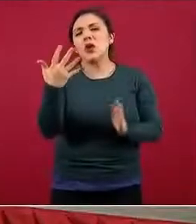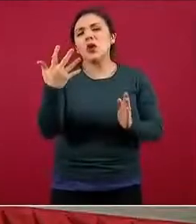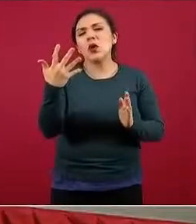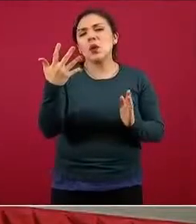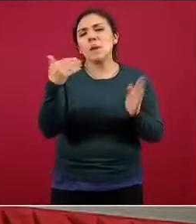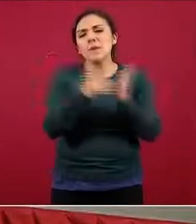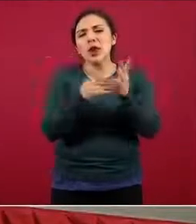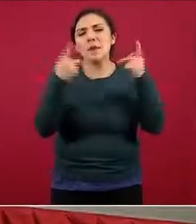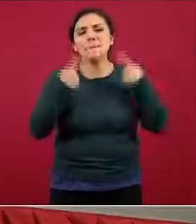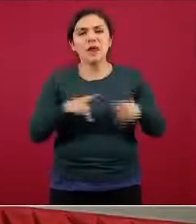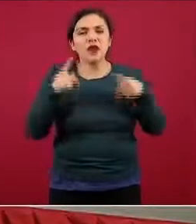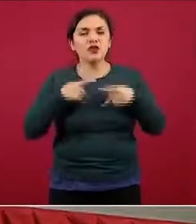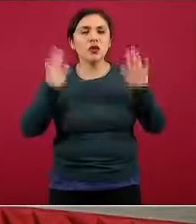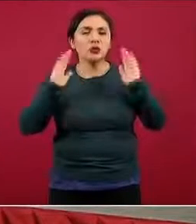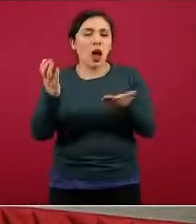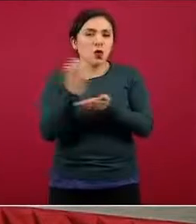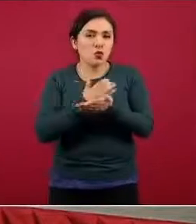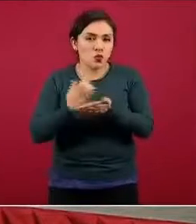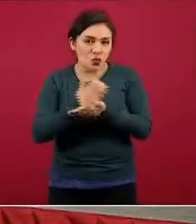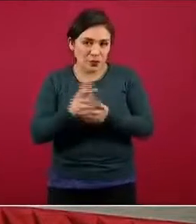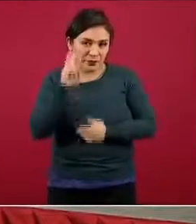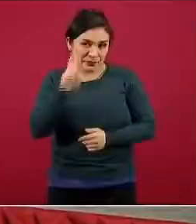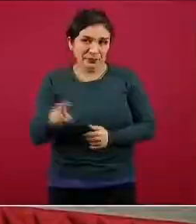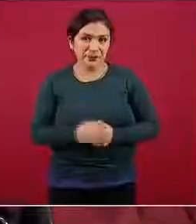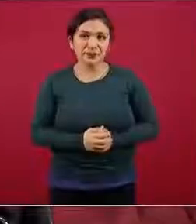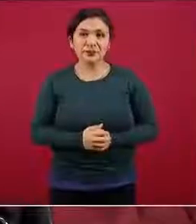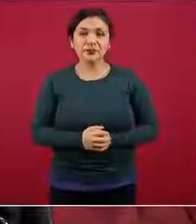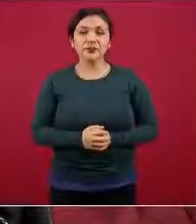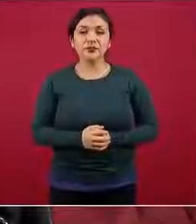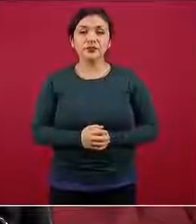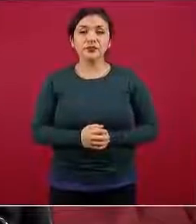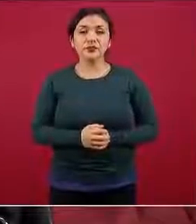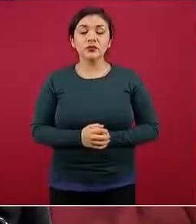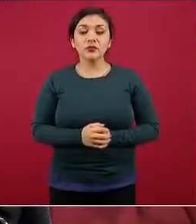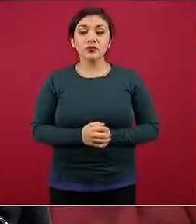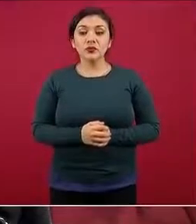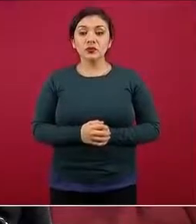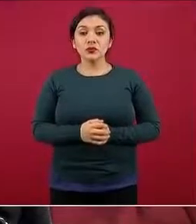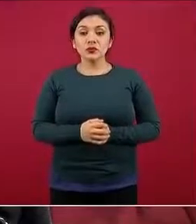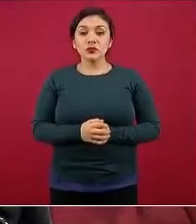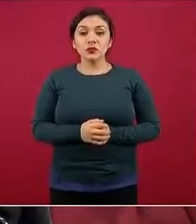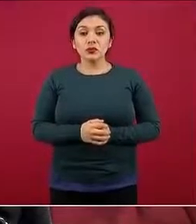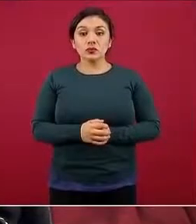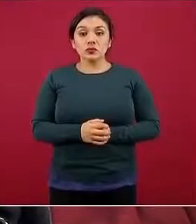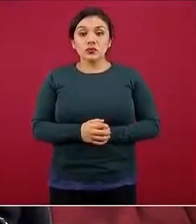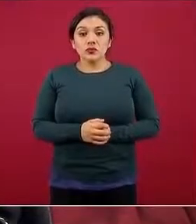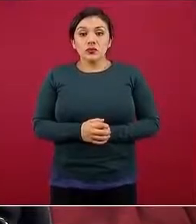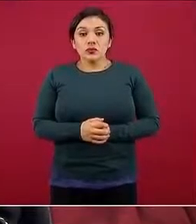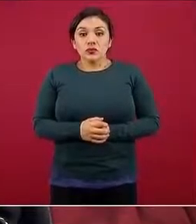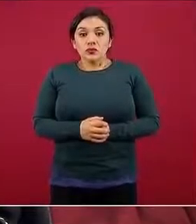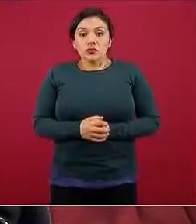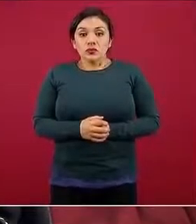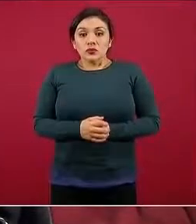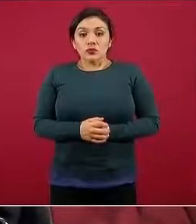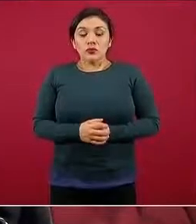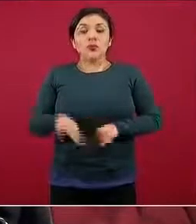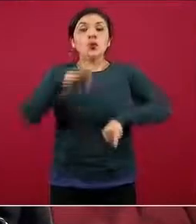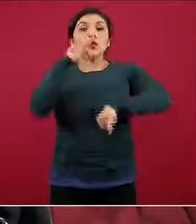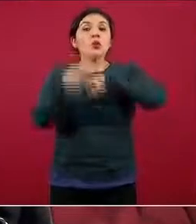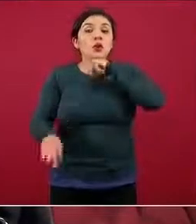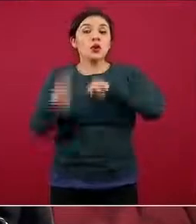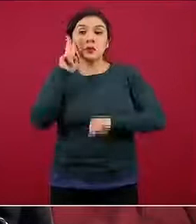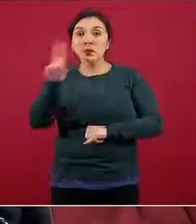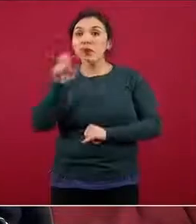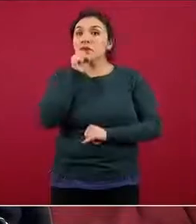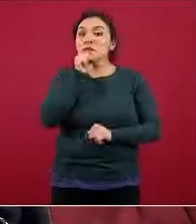de personas recuperadas. La siguiente. Y la última gráfica que tenemos del panorama de cómo se